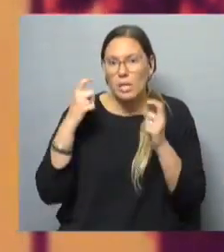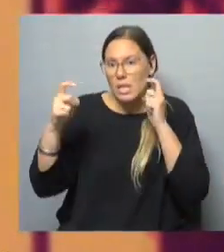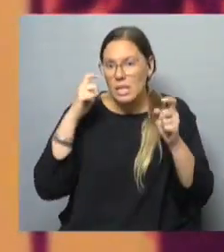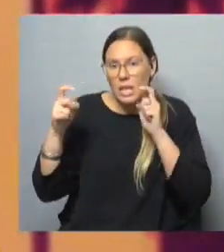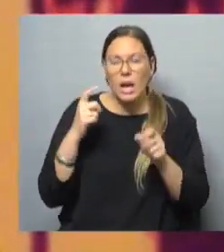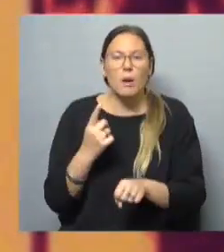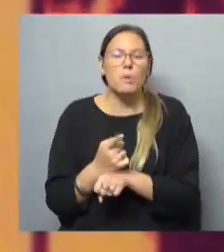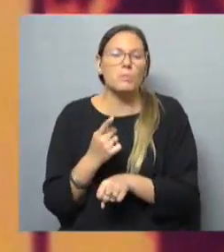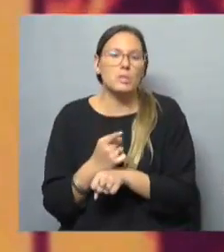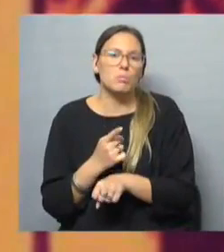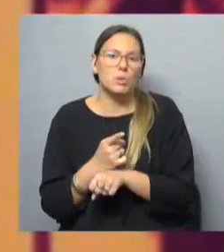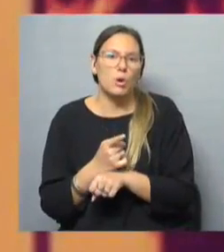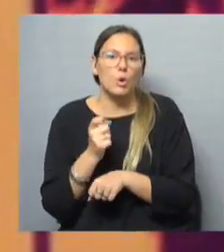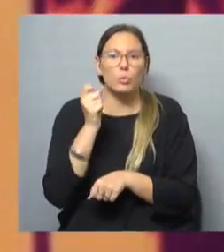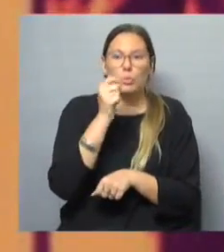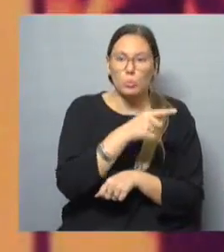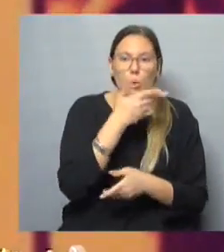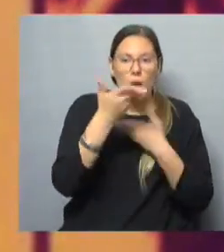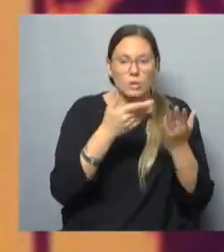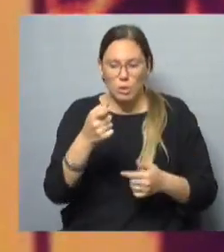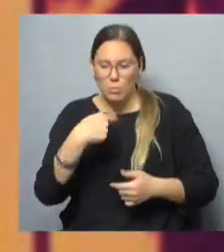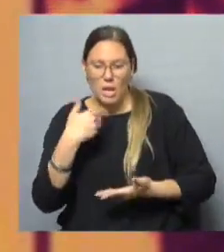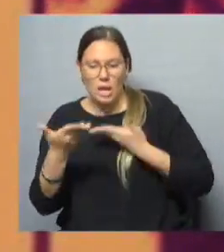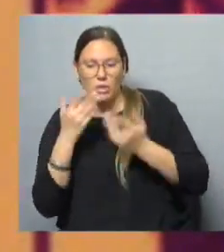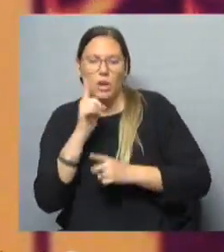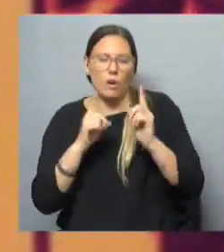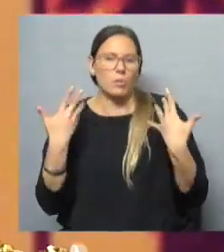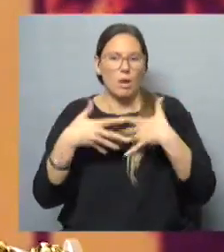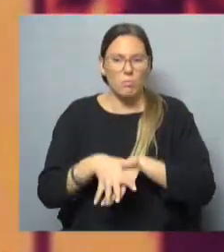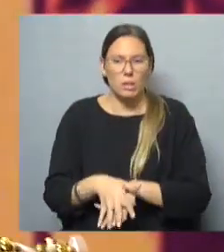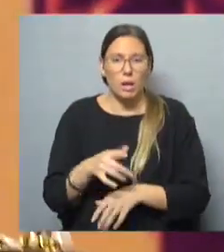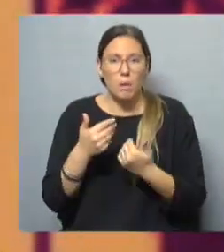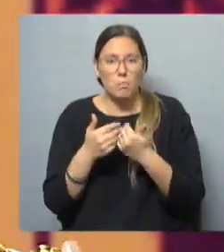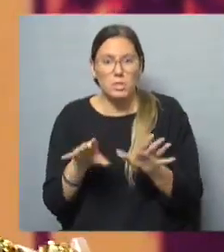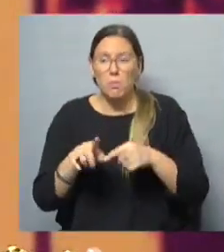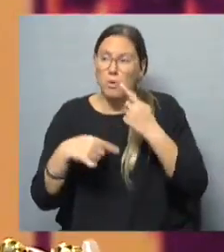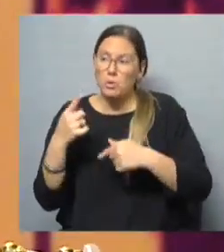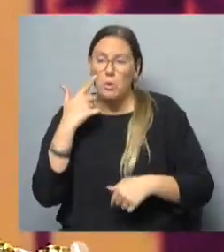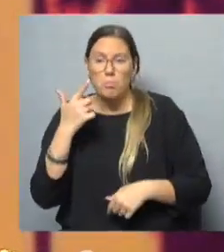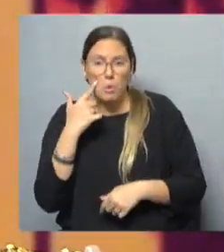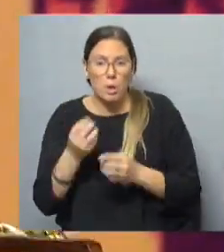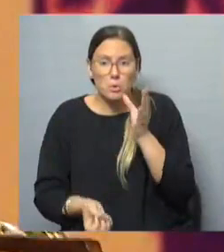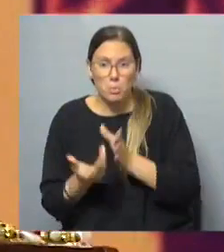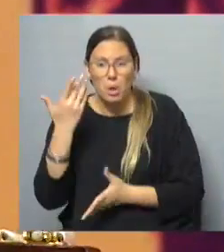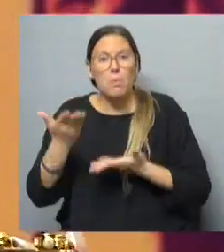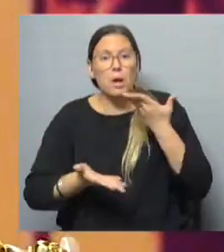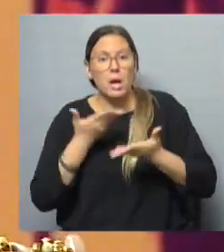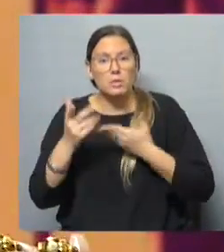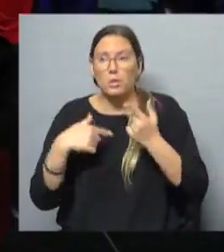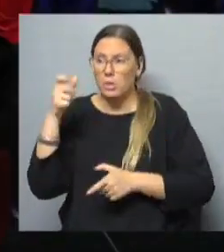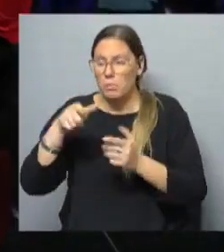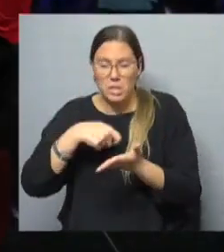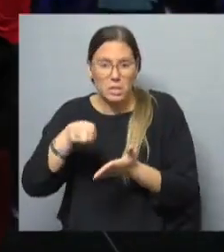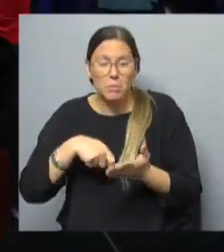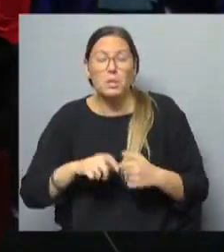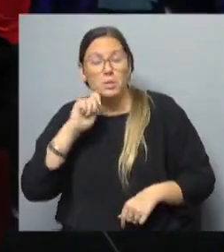En principio iba a ser... tuyos temas y míos y algunos juntos y en realidad empezamos como a hacer otras cosas y a tocar temas de otras compositoras que